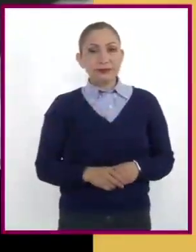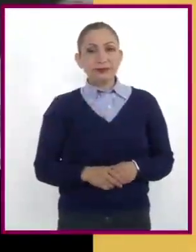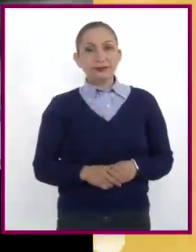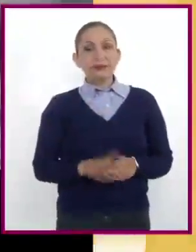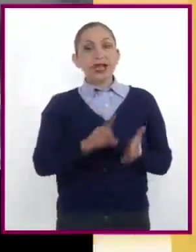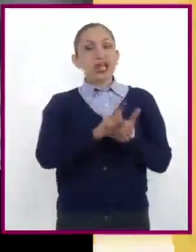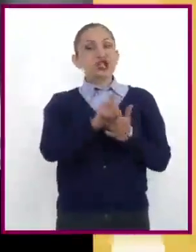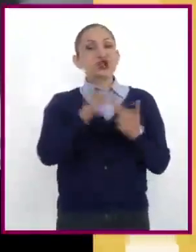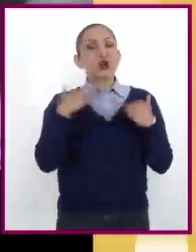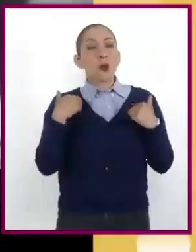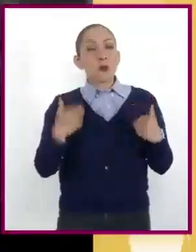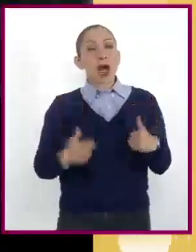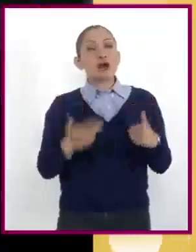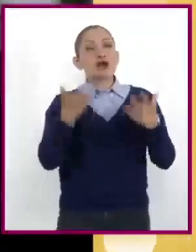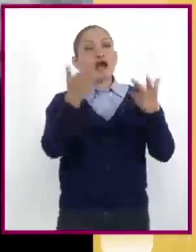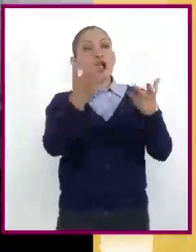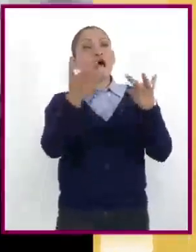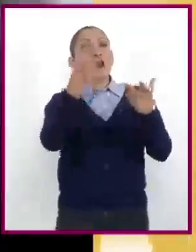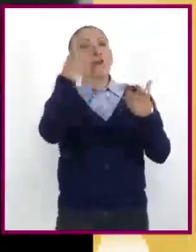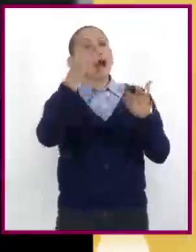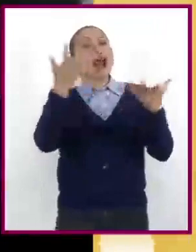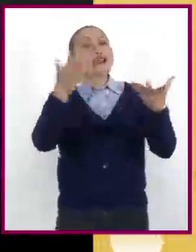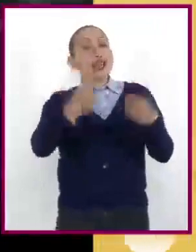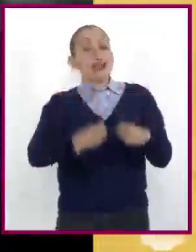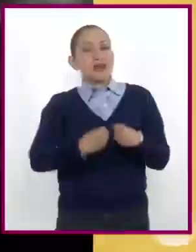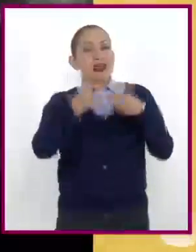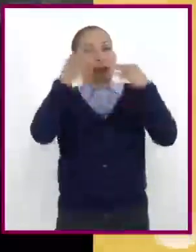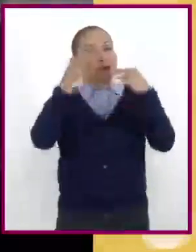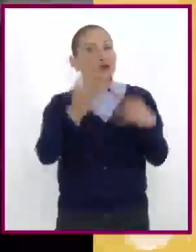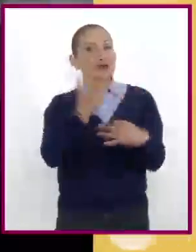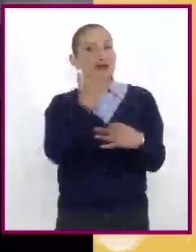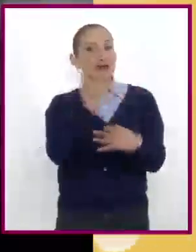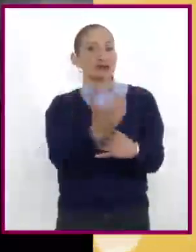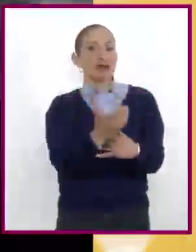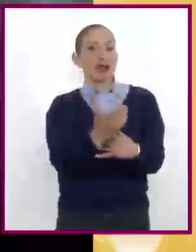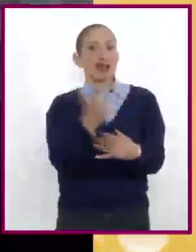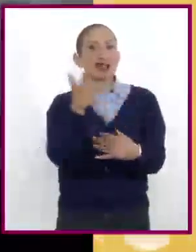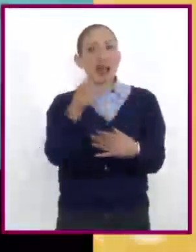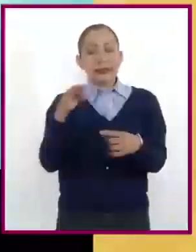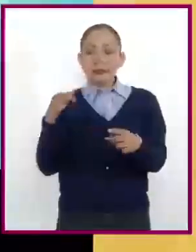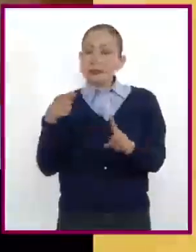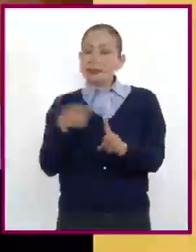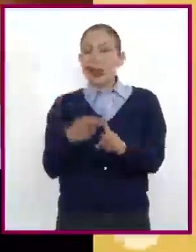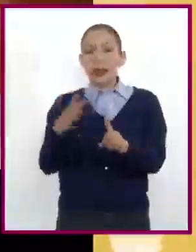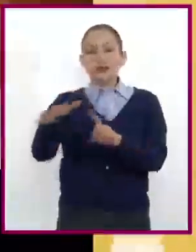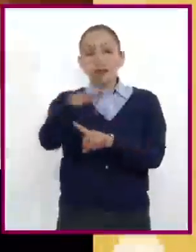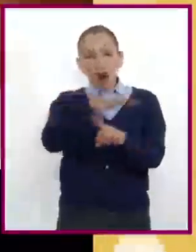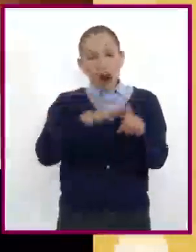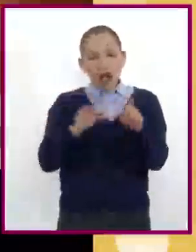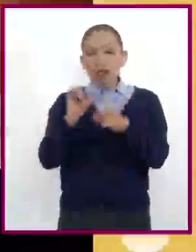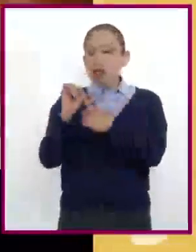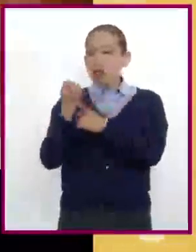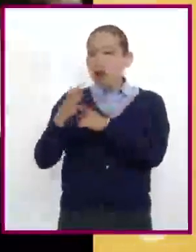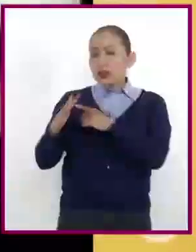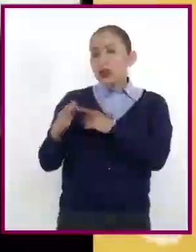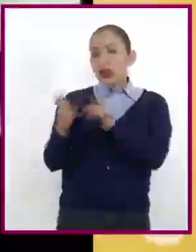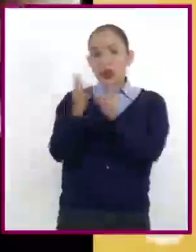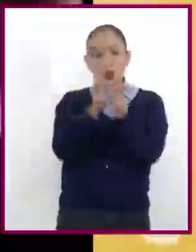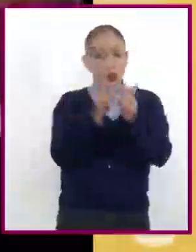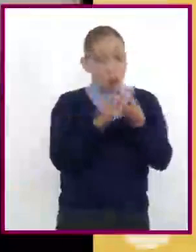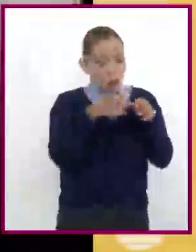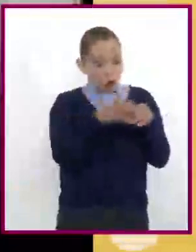Los derechos humanos son aspiraciones para lograr una vida más digna, que se concretan en contextos, situaciones y